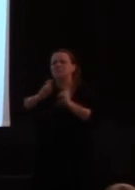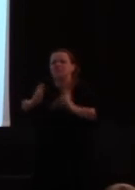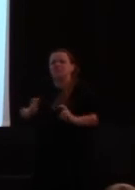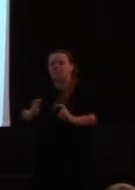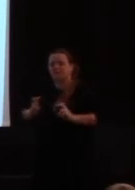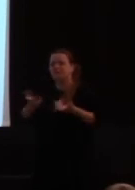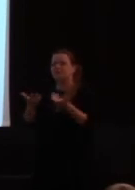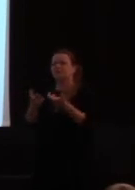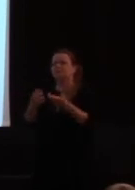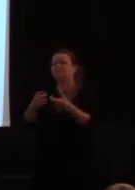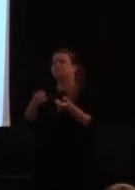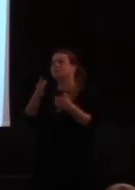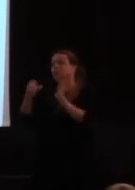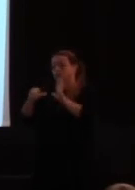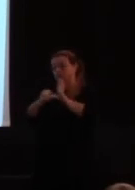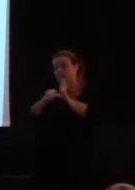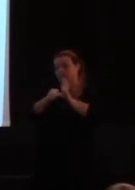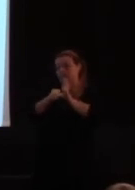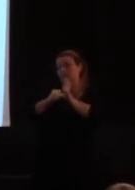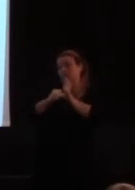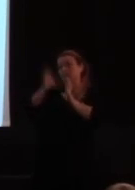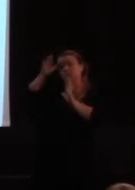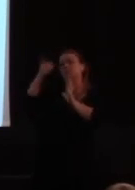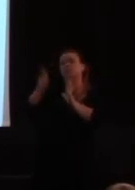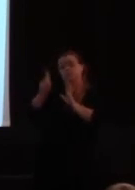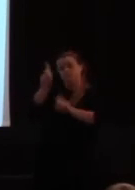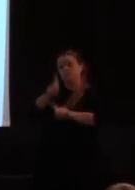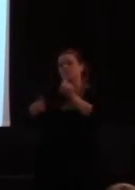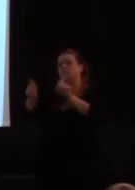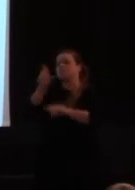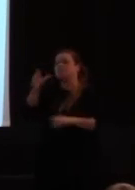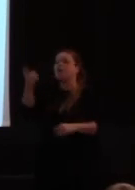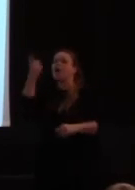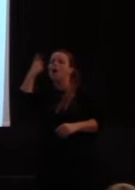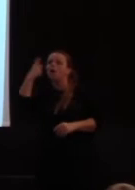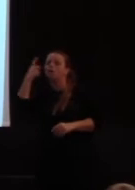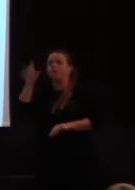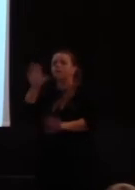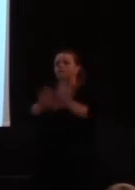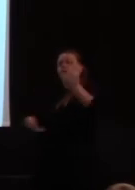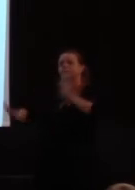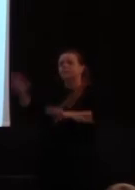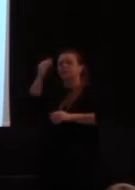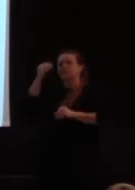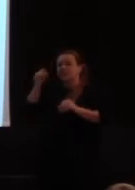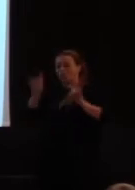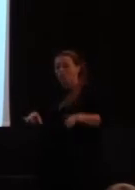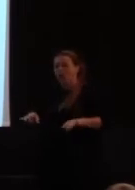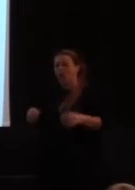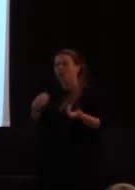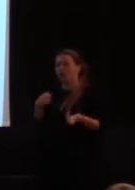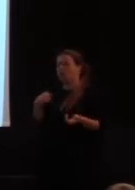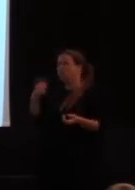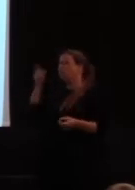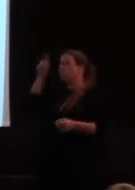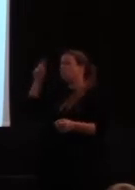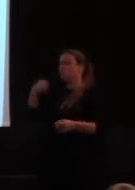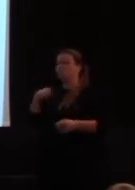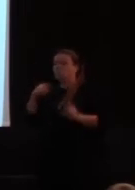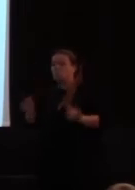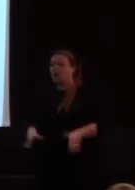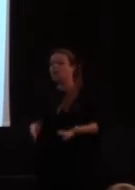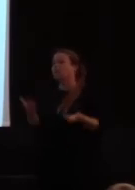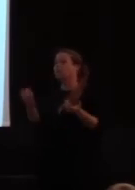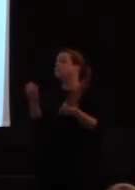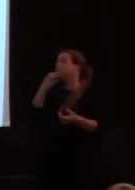otro extremo de tanta, proximidad, es un problema. Es un problema porque los alumnos no saben, nos ven como ellos, uno más. Porque pasa a nuestros estudiantes